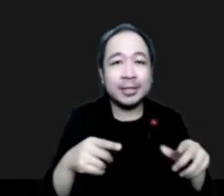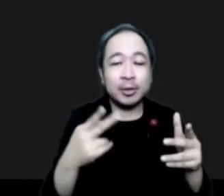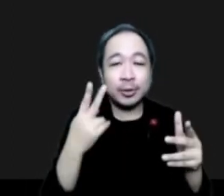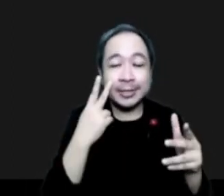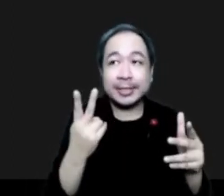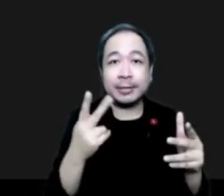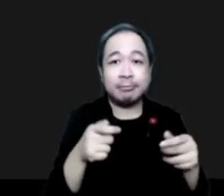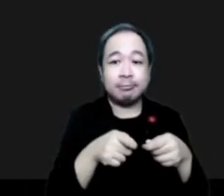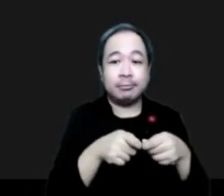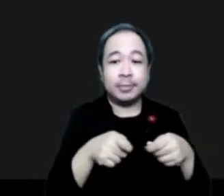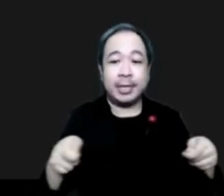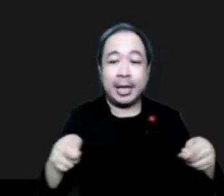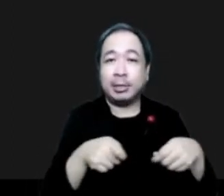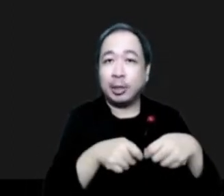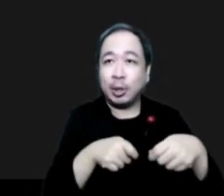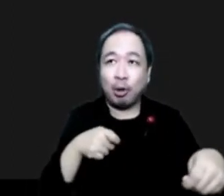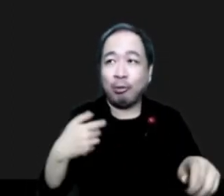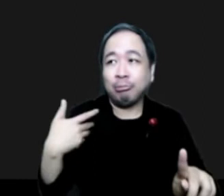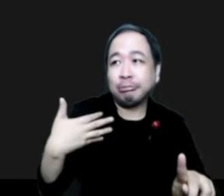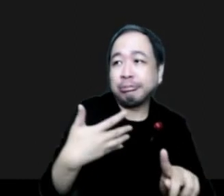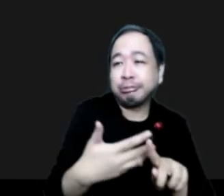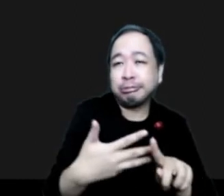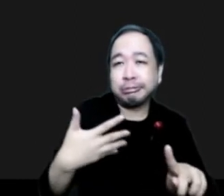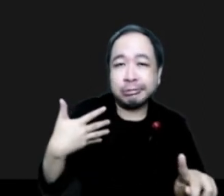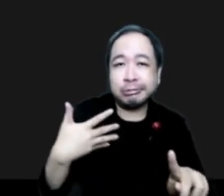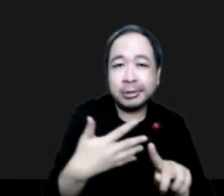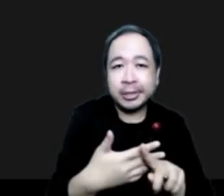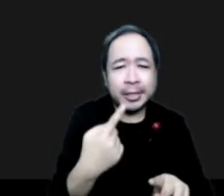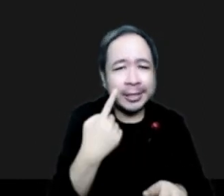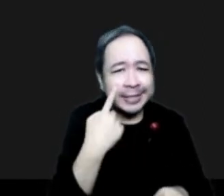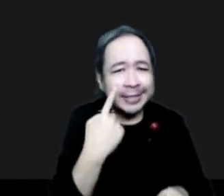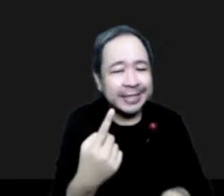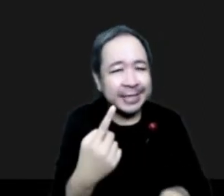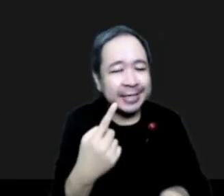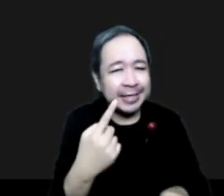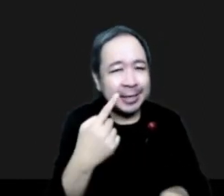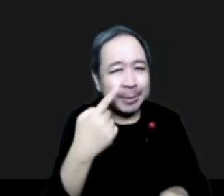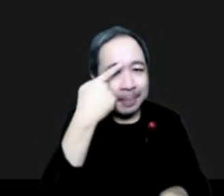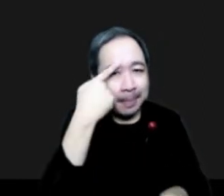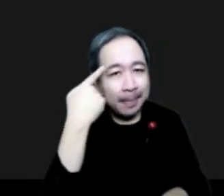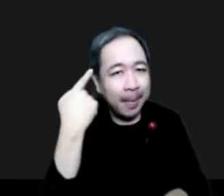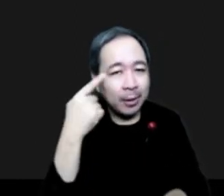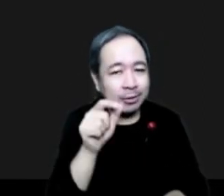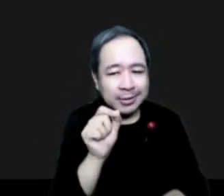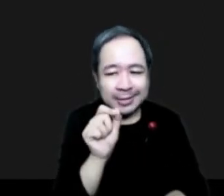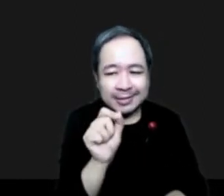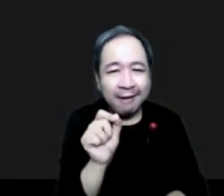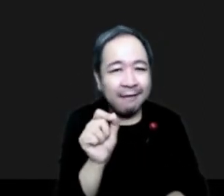aquí las descargas, no sé si lo pueden apreciar, y justamente ese punto nos indica